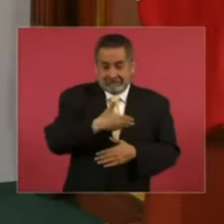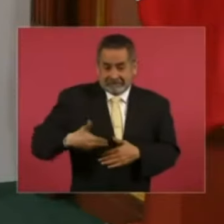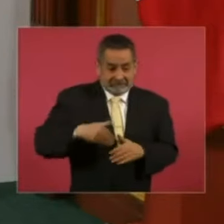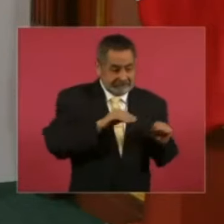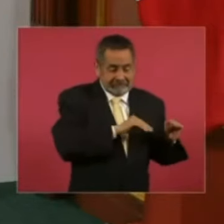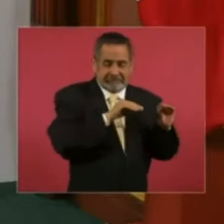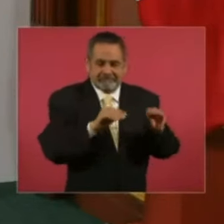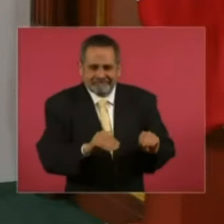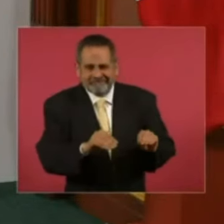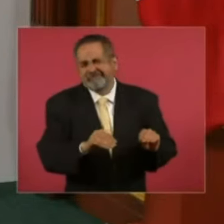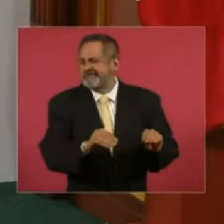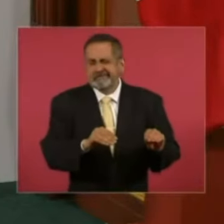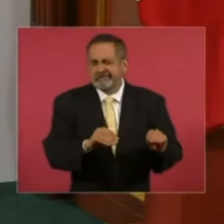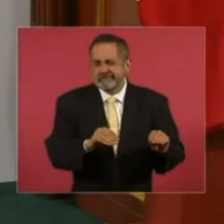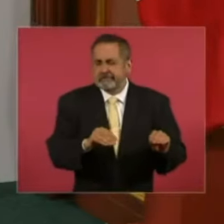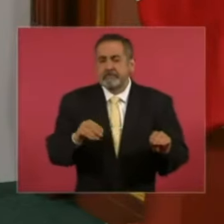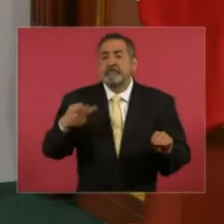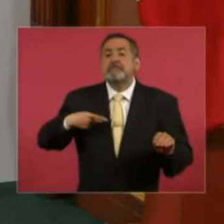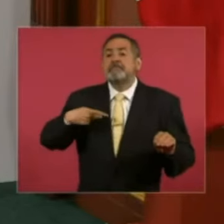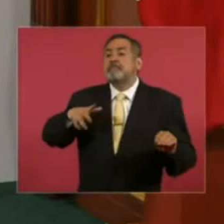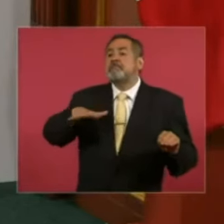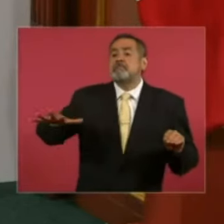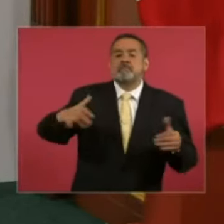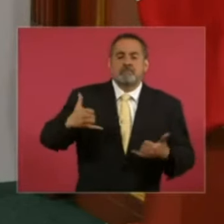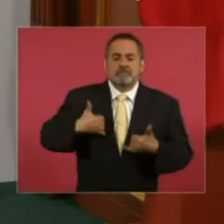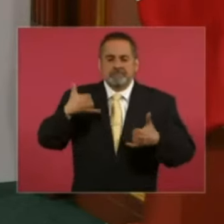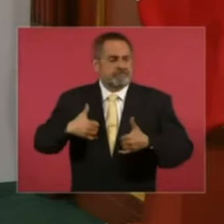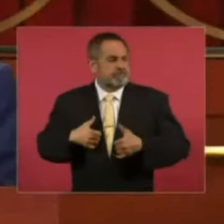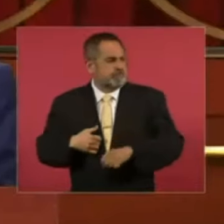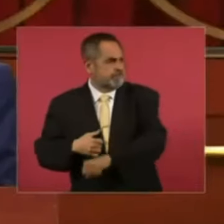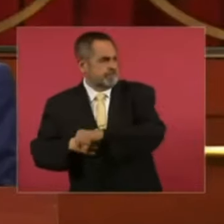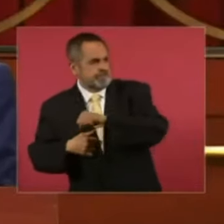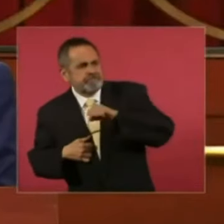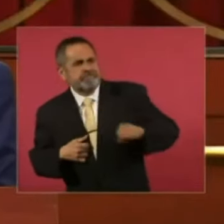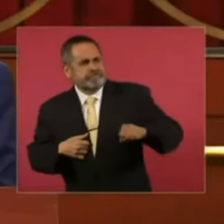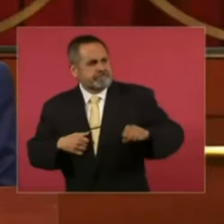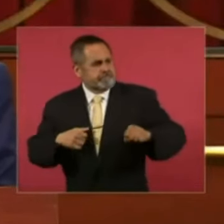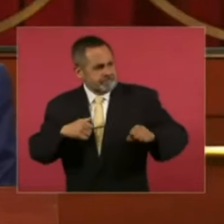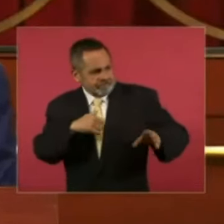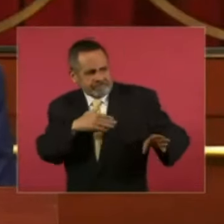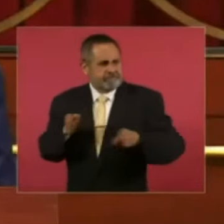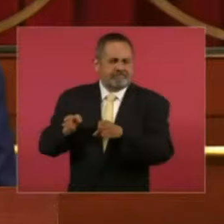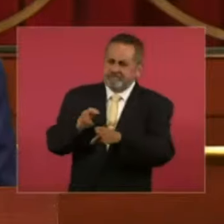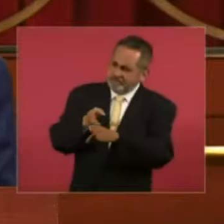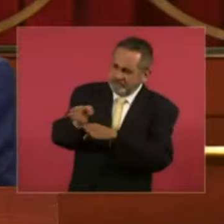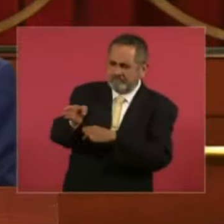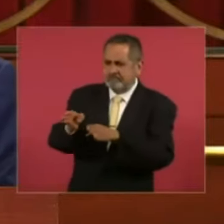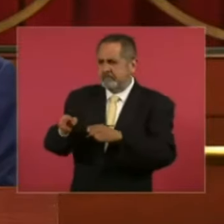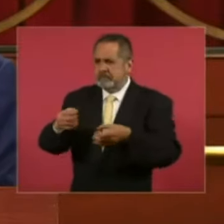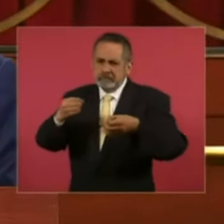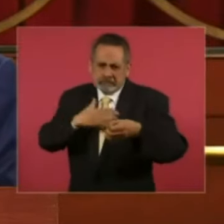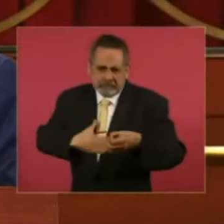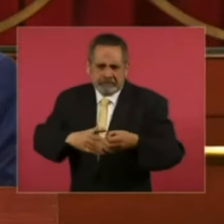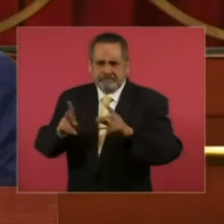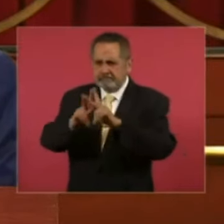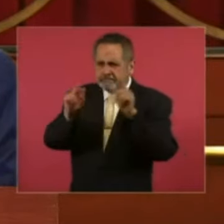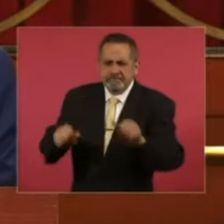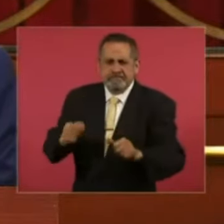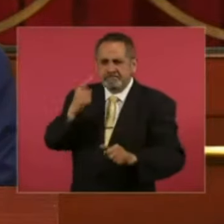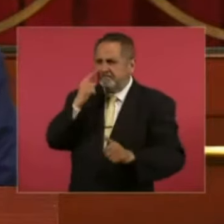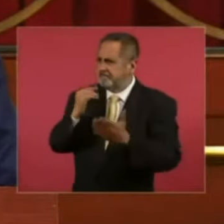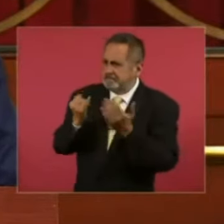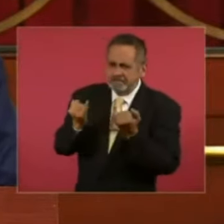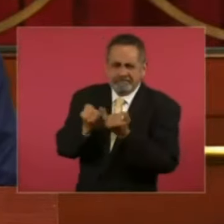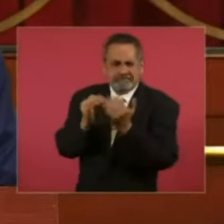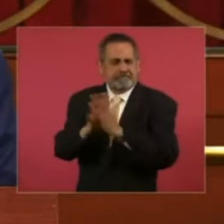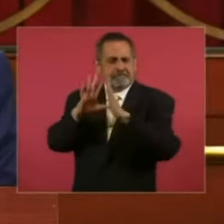la nueva iniciativa de reforma electoral, esta es importante, habla de la reducción de